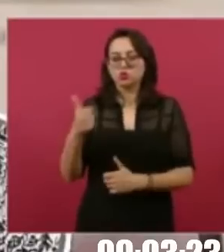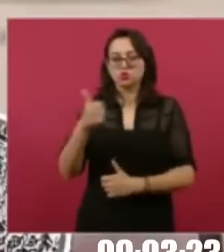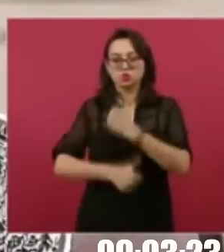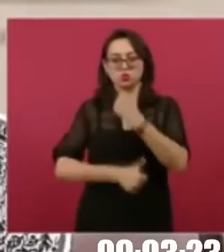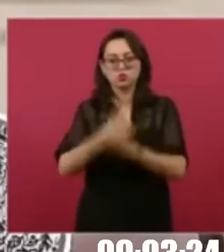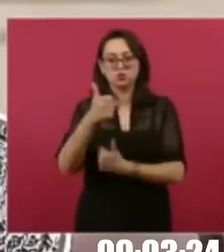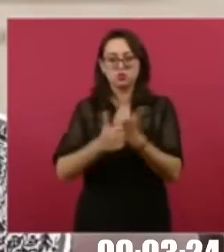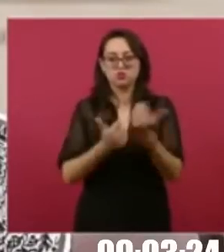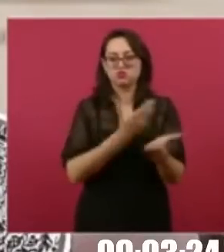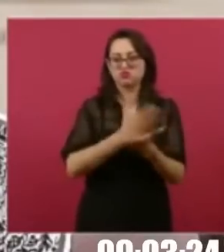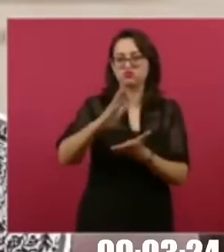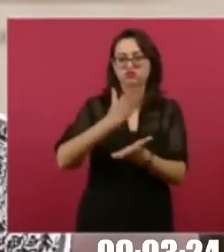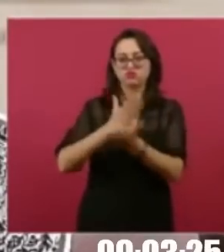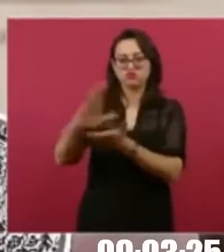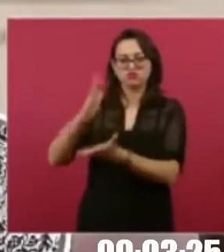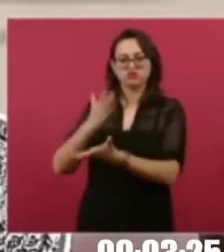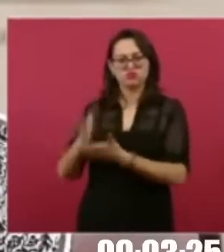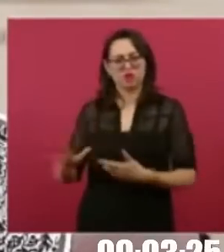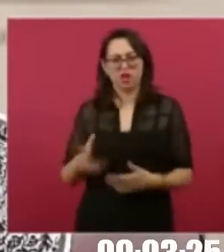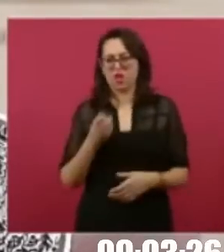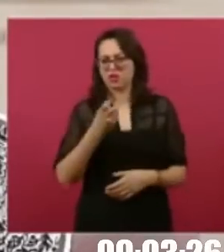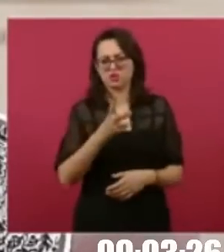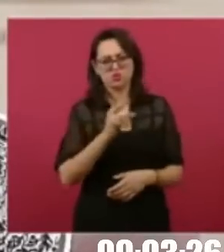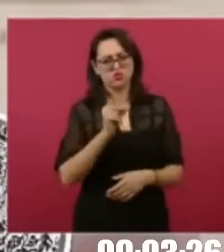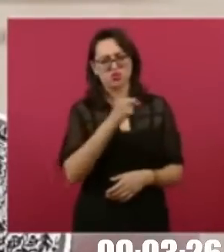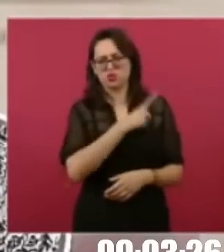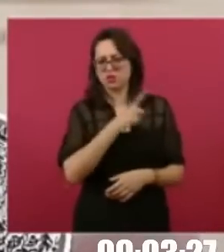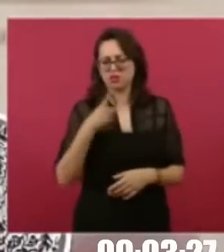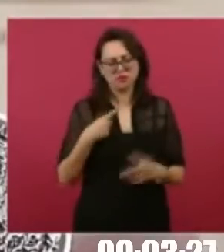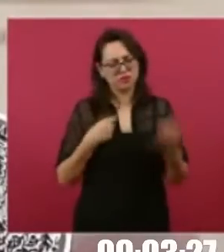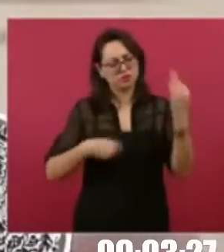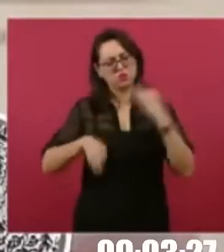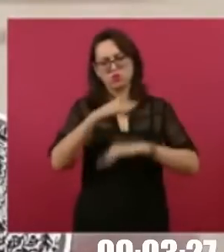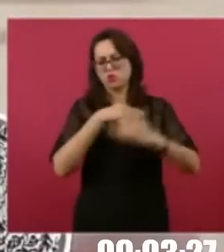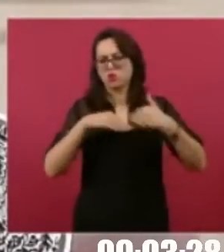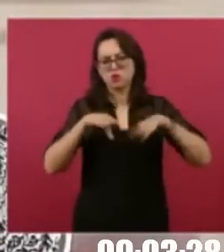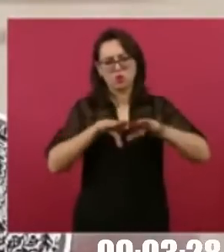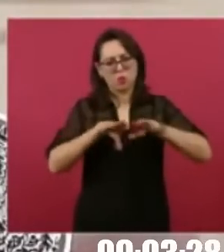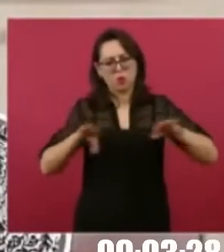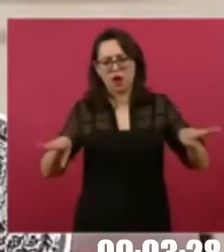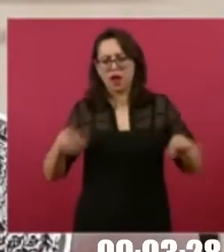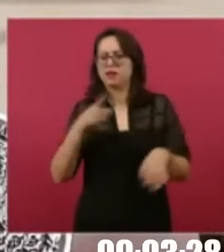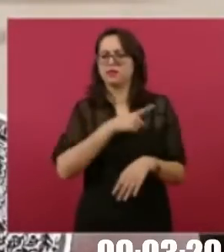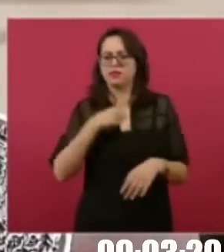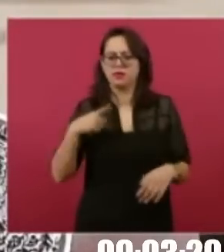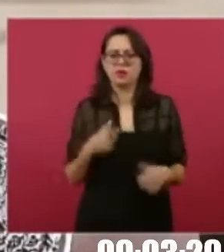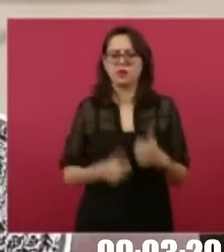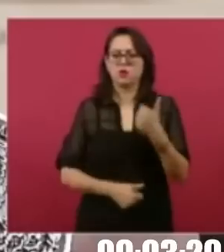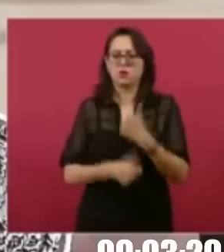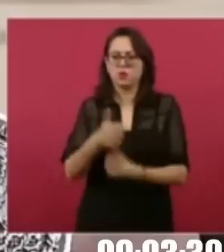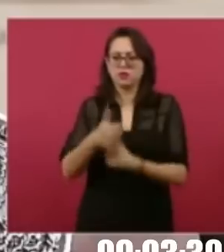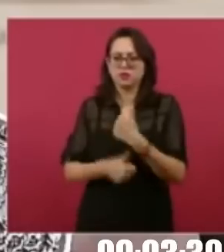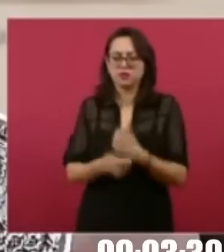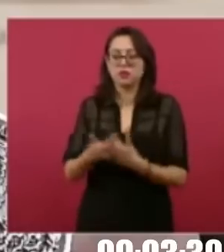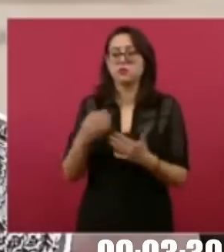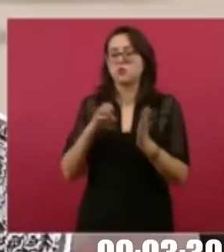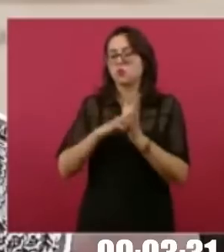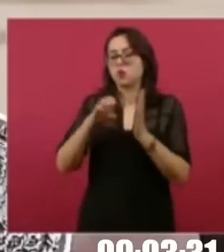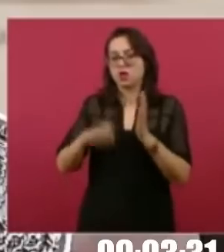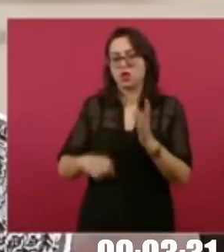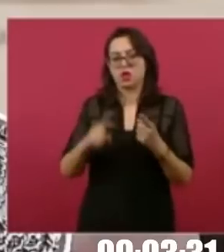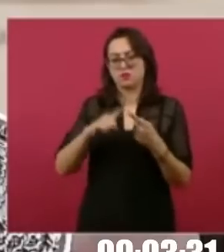Entonces no no pueden hacer a un lado a